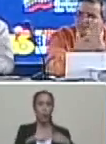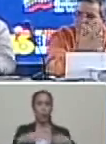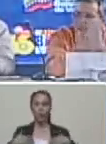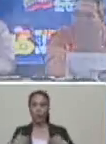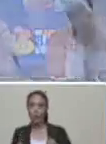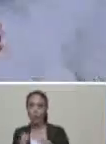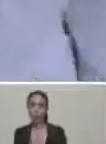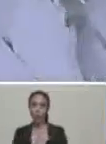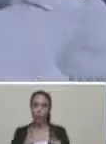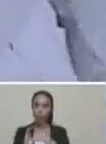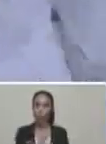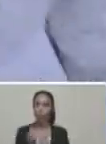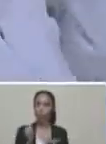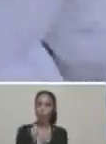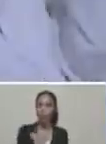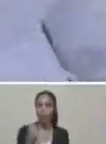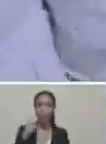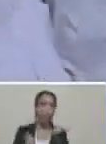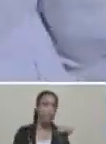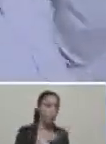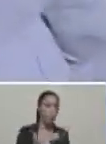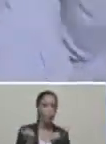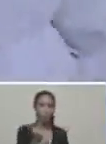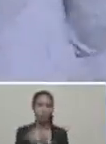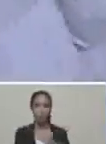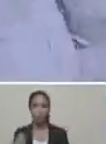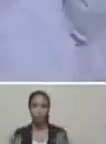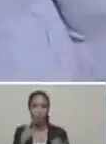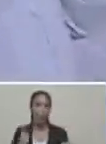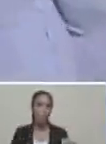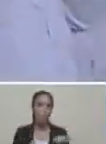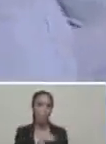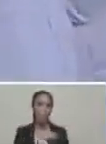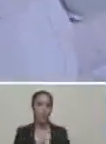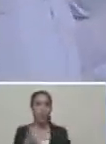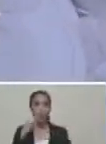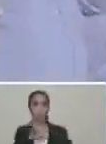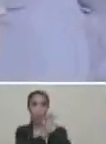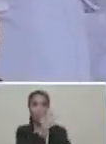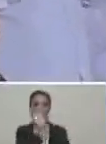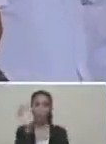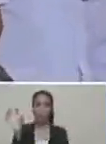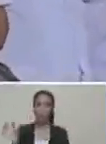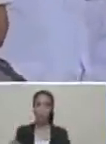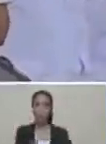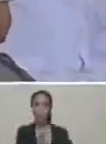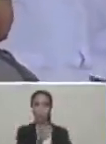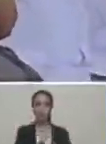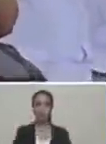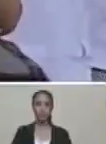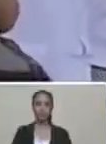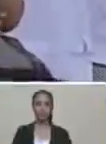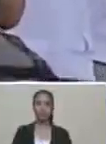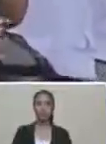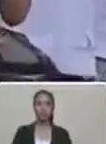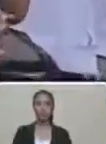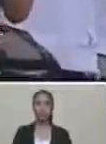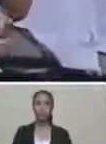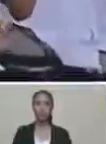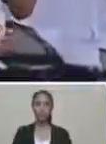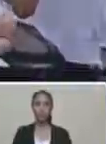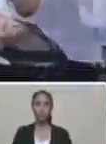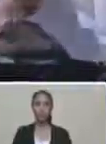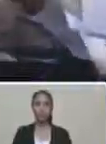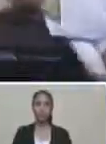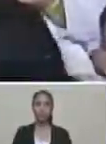cultura, deporte y apoyo a los pueblos de nuestros países, de la patria grande americana,